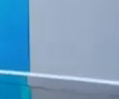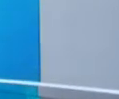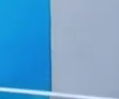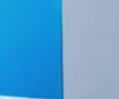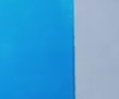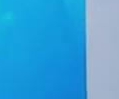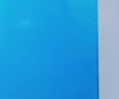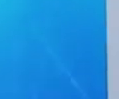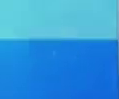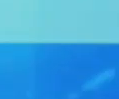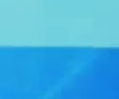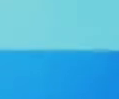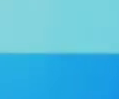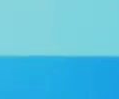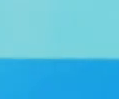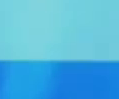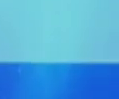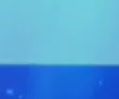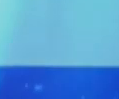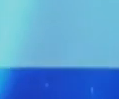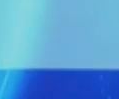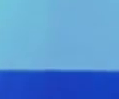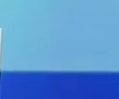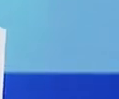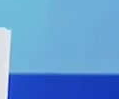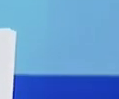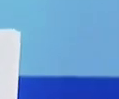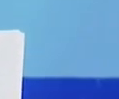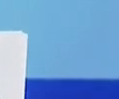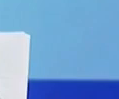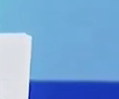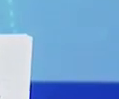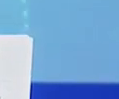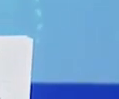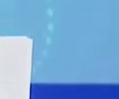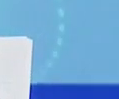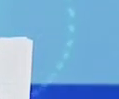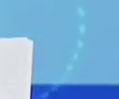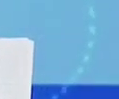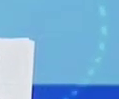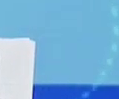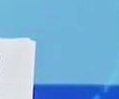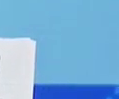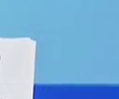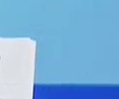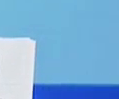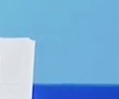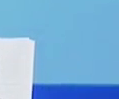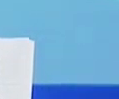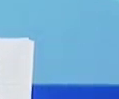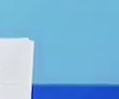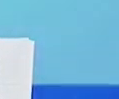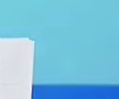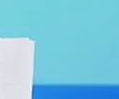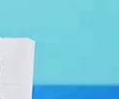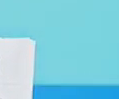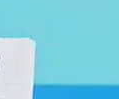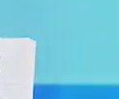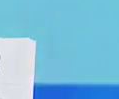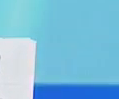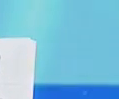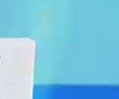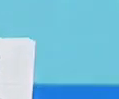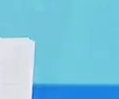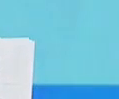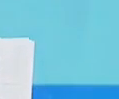Bueno, al parecer ya vio la tempestad, se hincó, gracias a Dios. Ayer su mensaje nacional, el presidente López Obrador pidió por